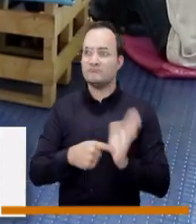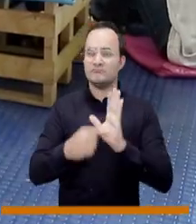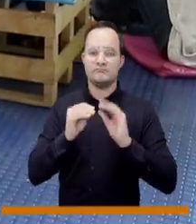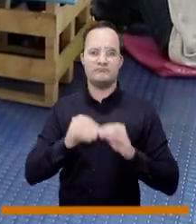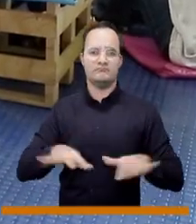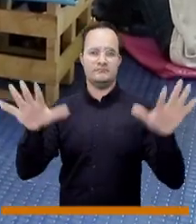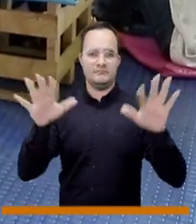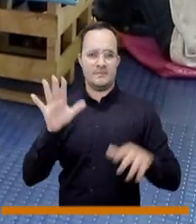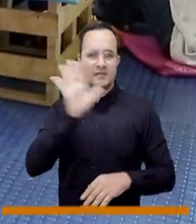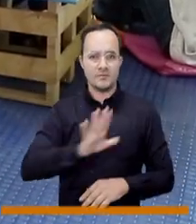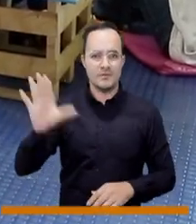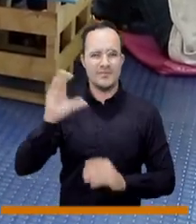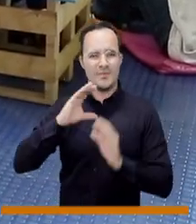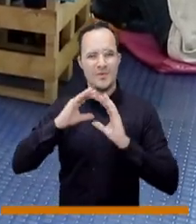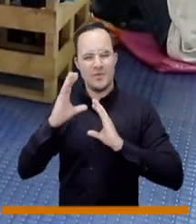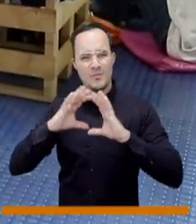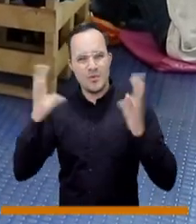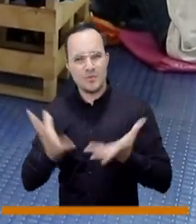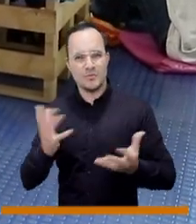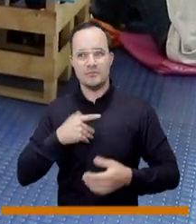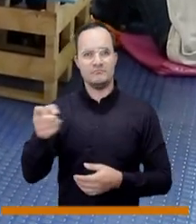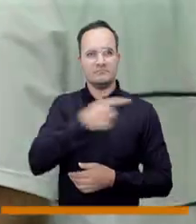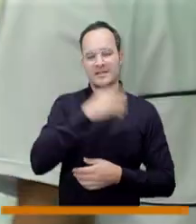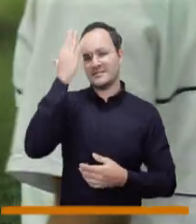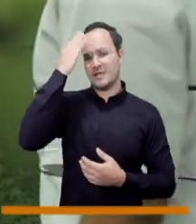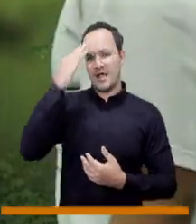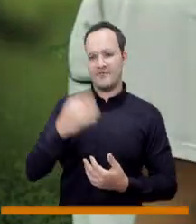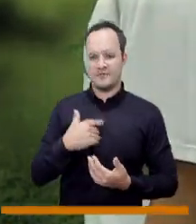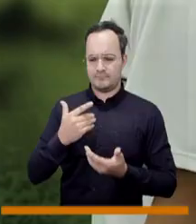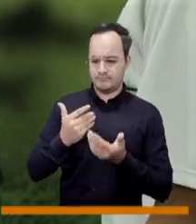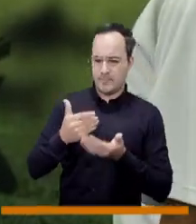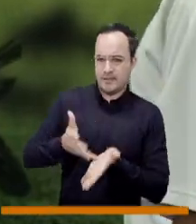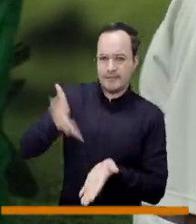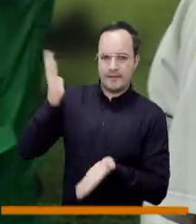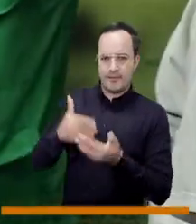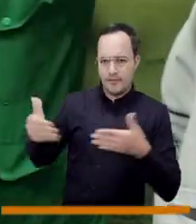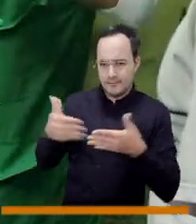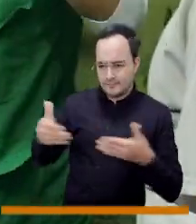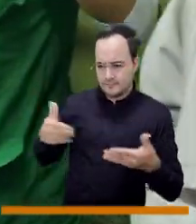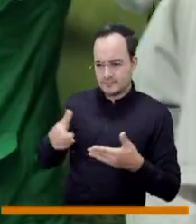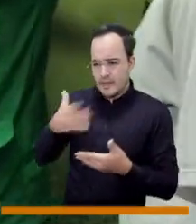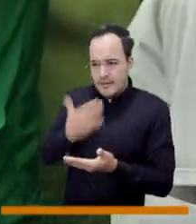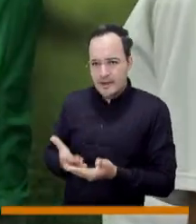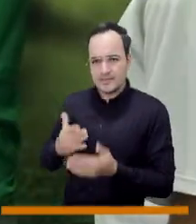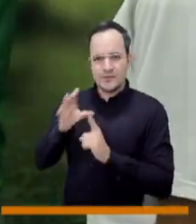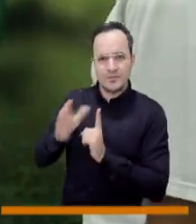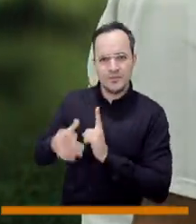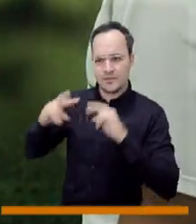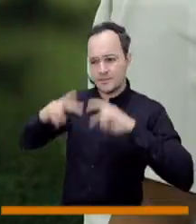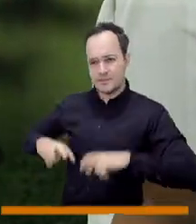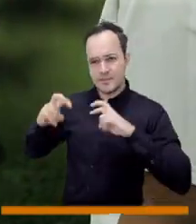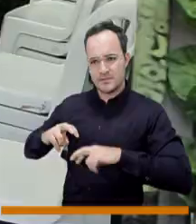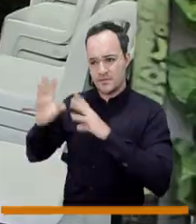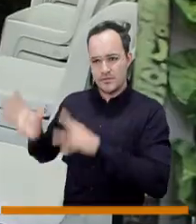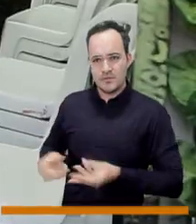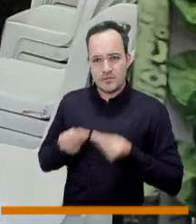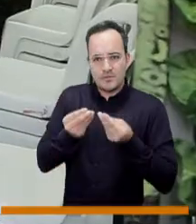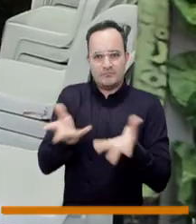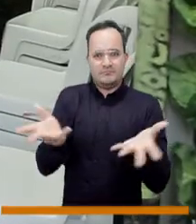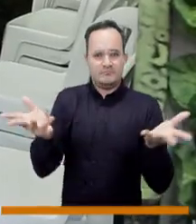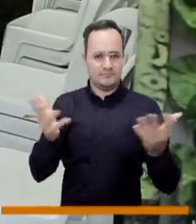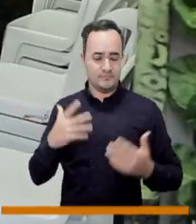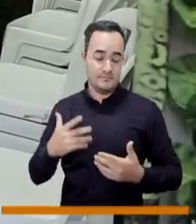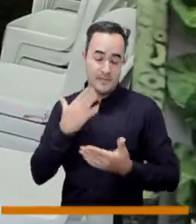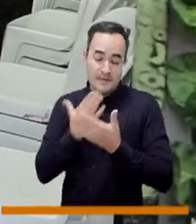internacional muestra la riqueza del pensamiento y la vitalidad de la palabra a través de la investigación y la cultura